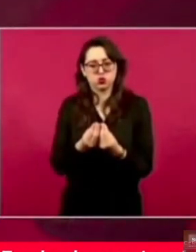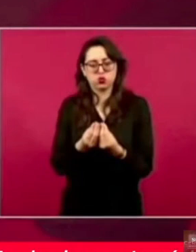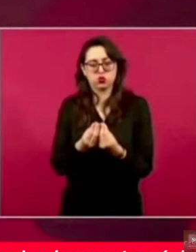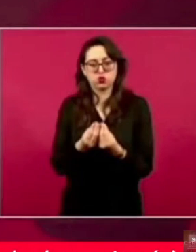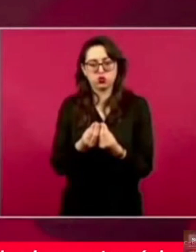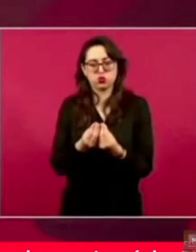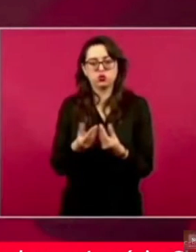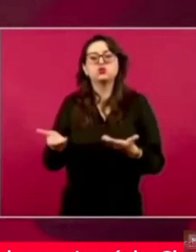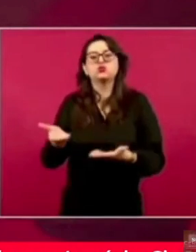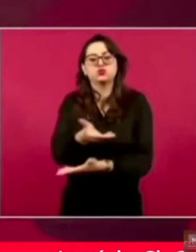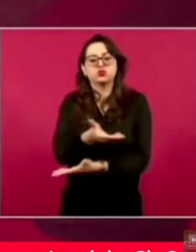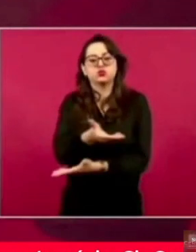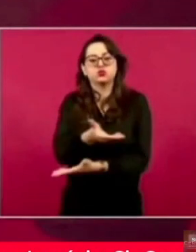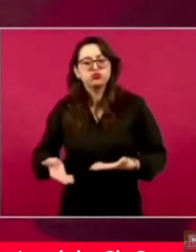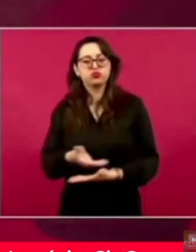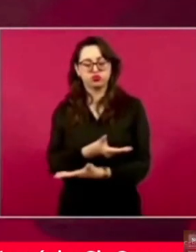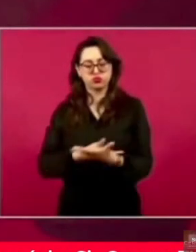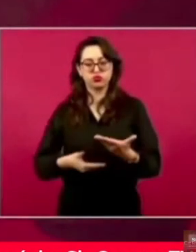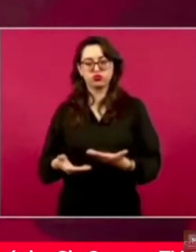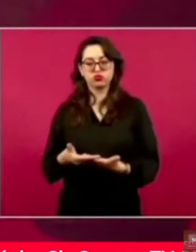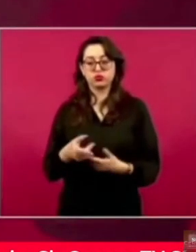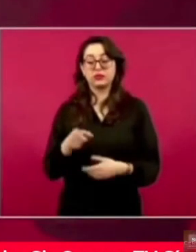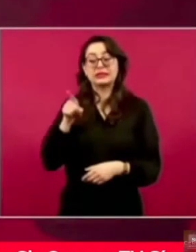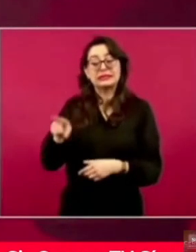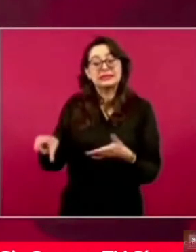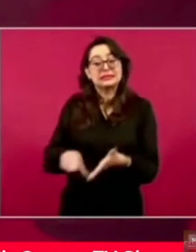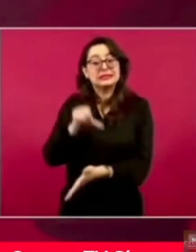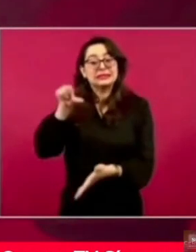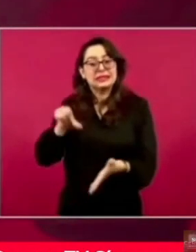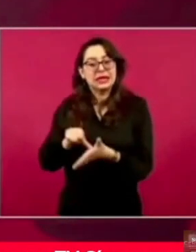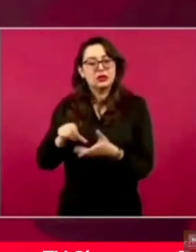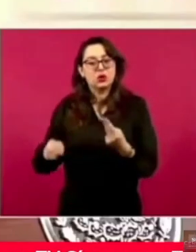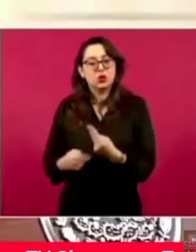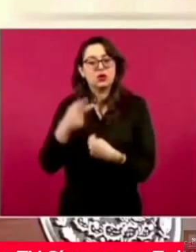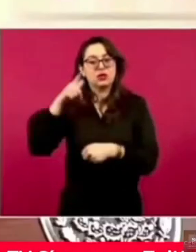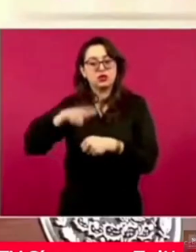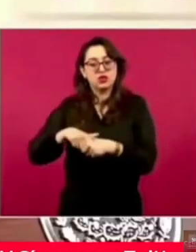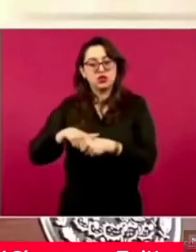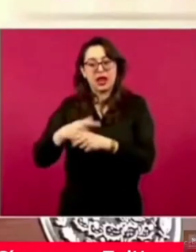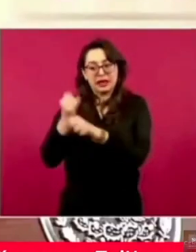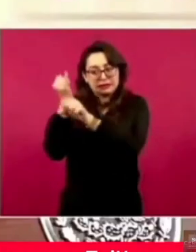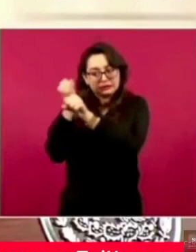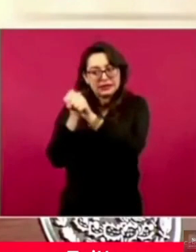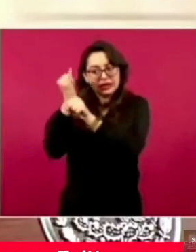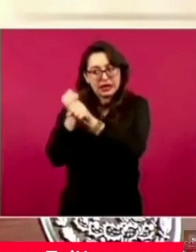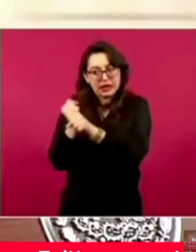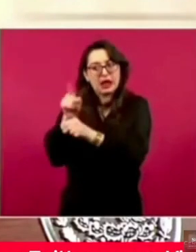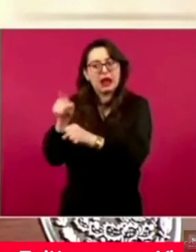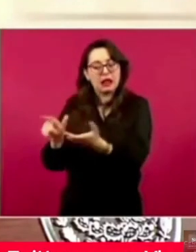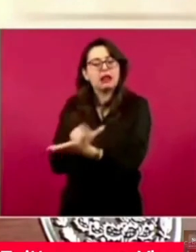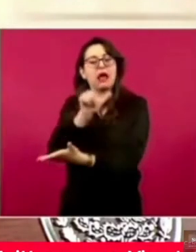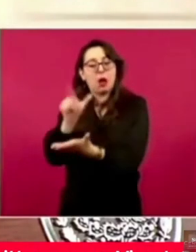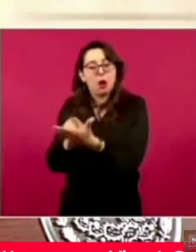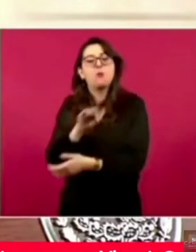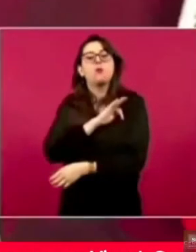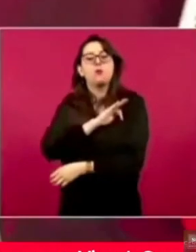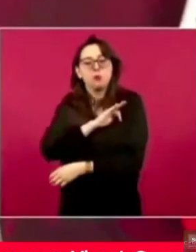Sí. que es la institución que legalmente puede llevar a